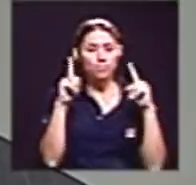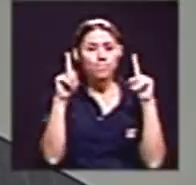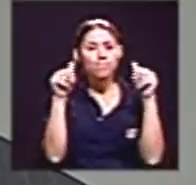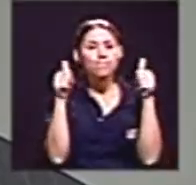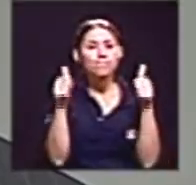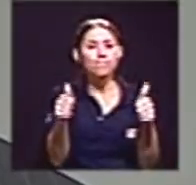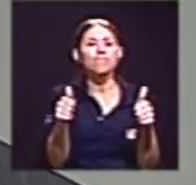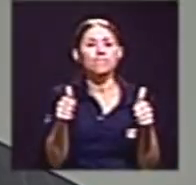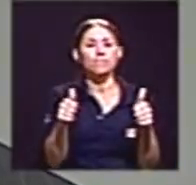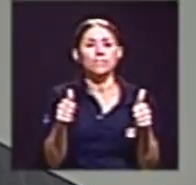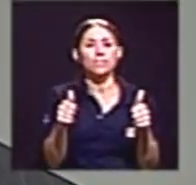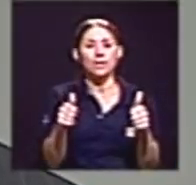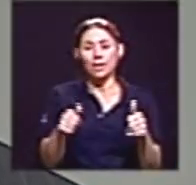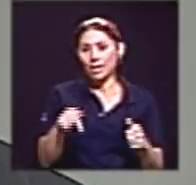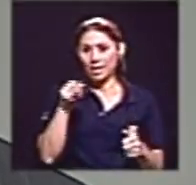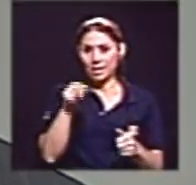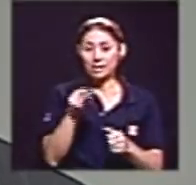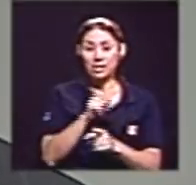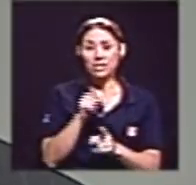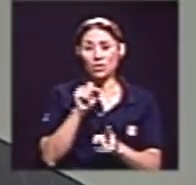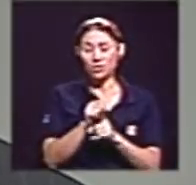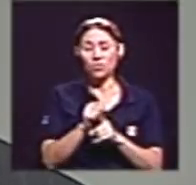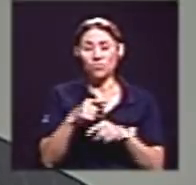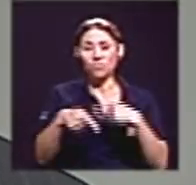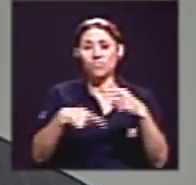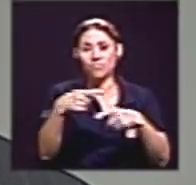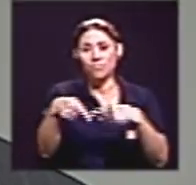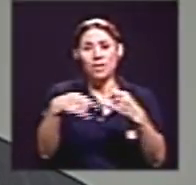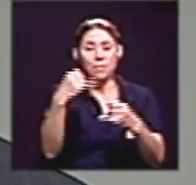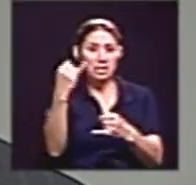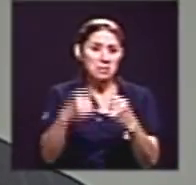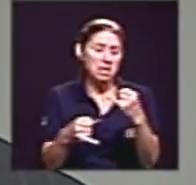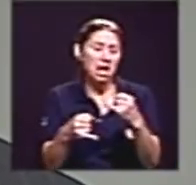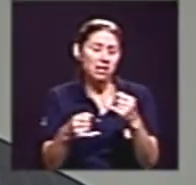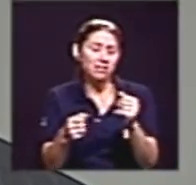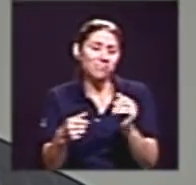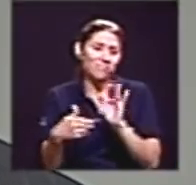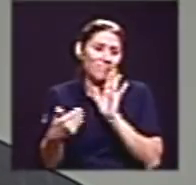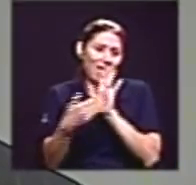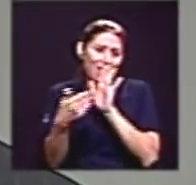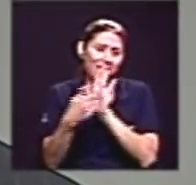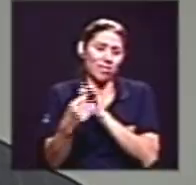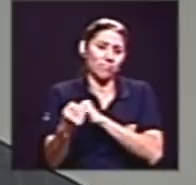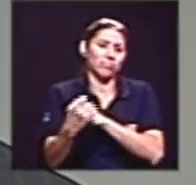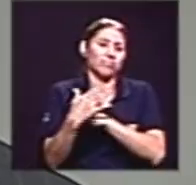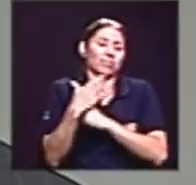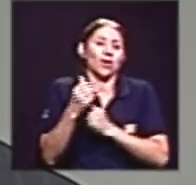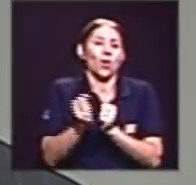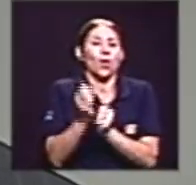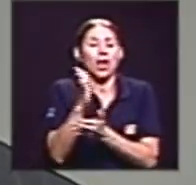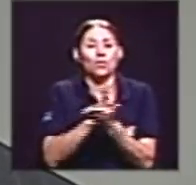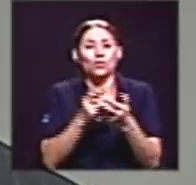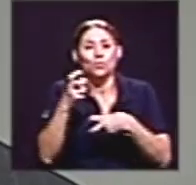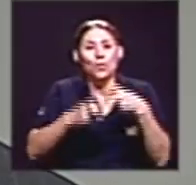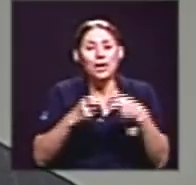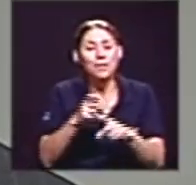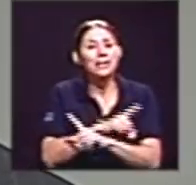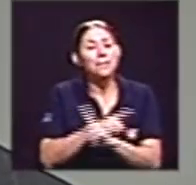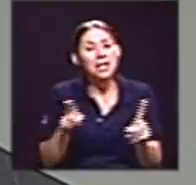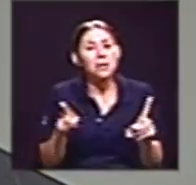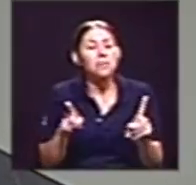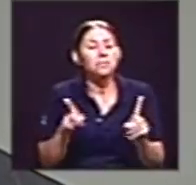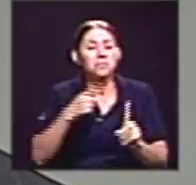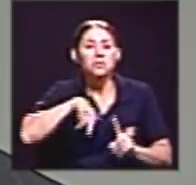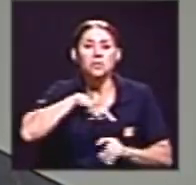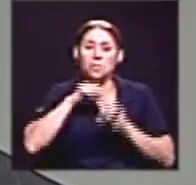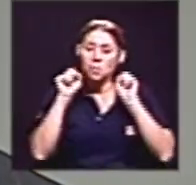poder pasar este torbellino y este temporal mojándonos con algunos problemas, pero fuertes como para poder